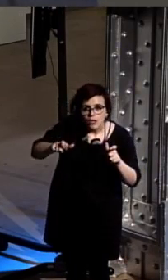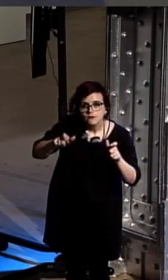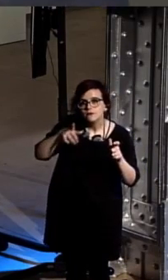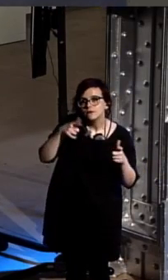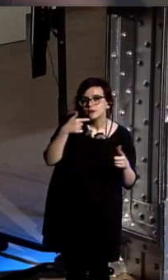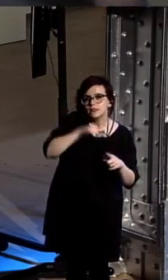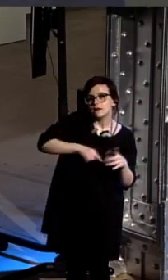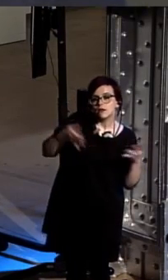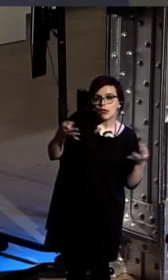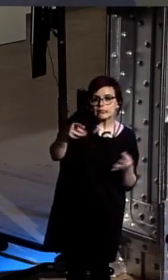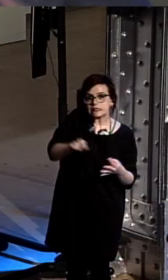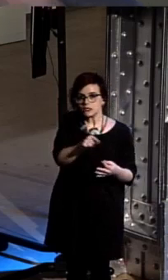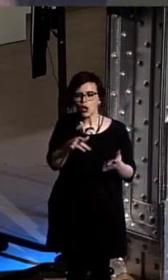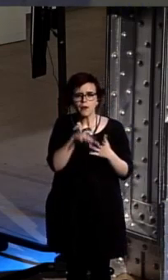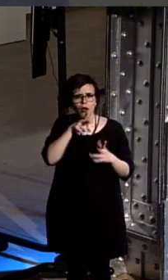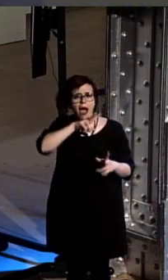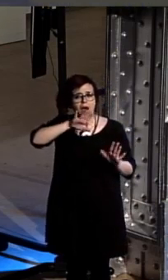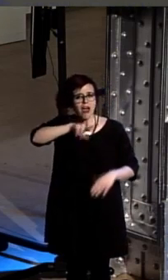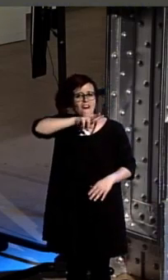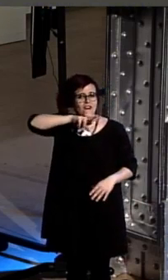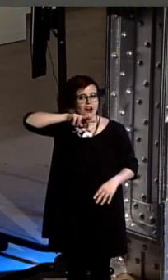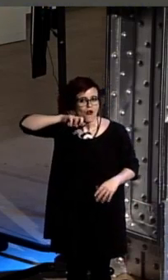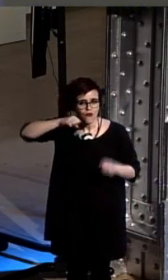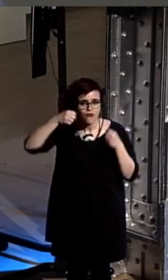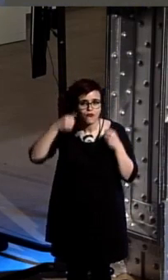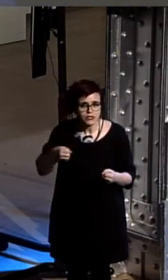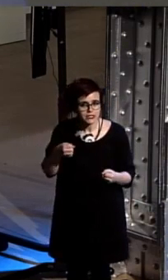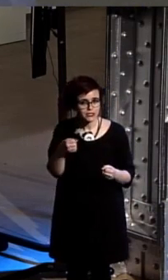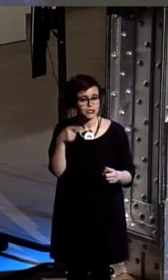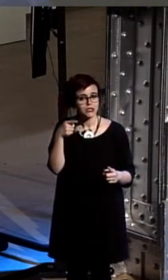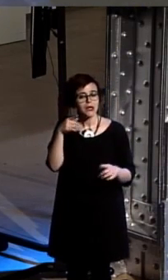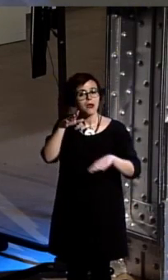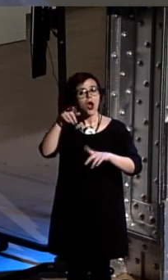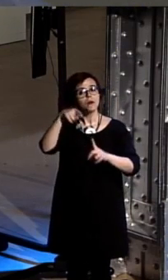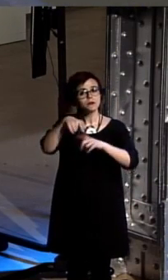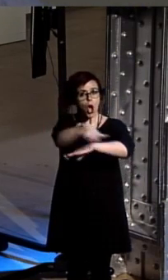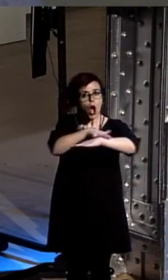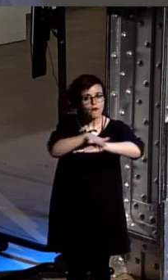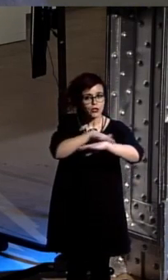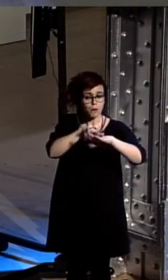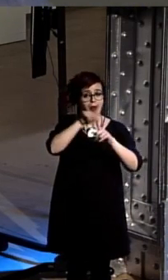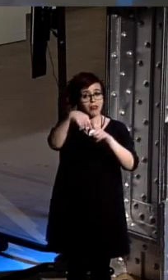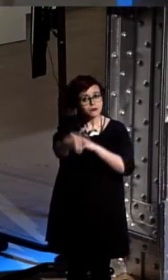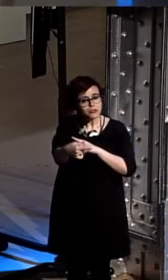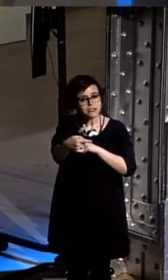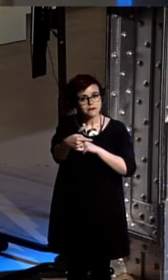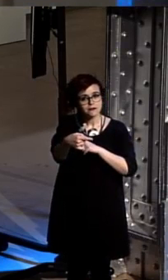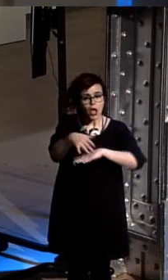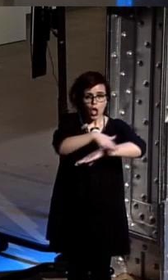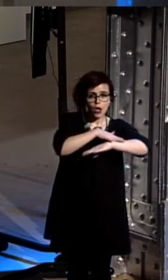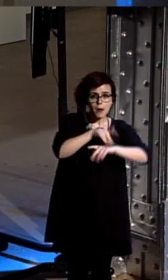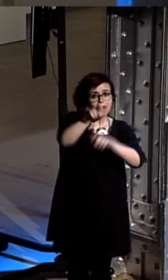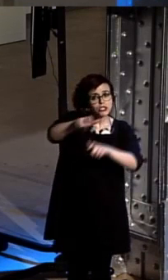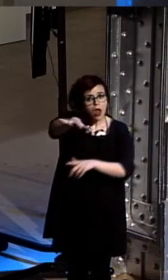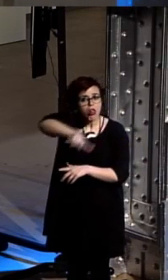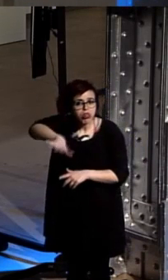cree que esto es muy valioso para ver qué quiere la gente realmente, para que el gobierno pueda dar servicio mejor a la gente de